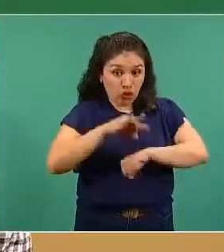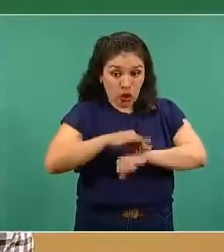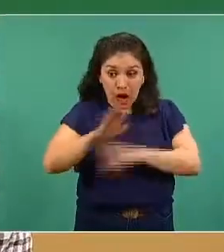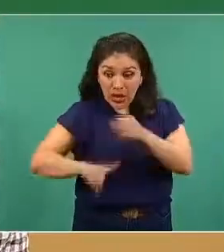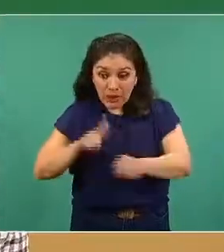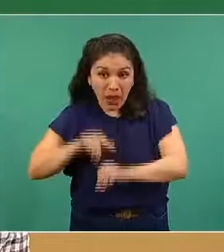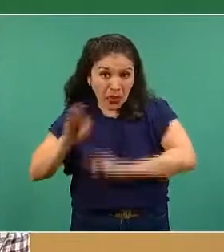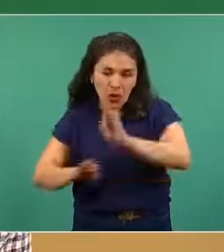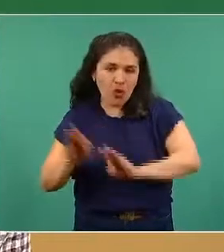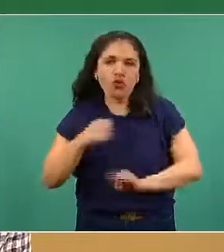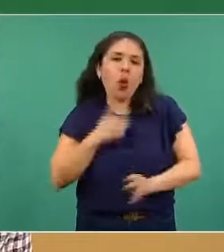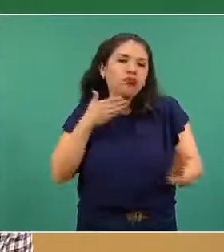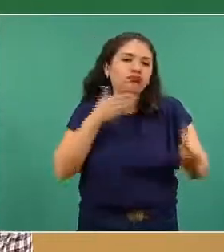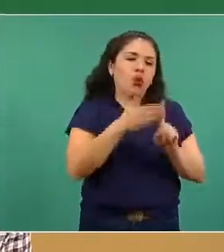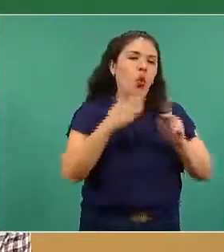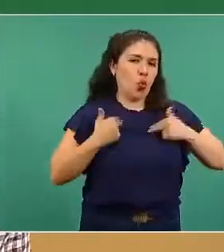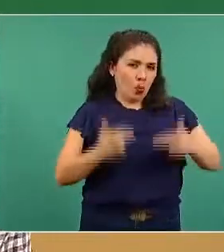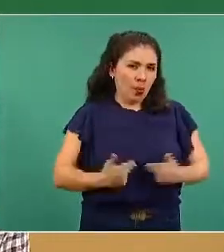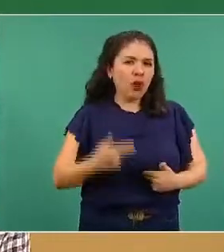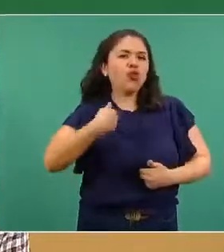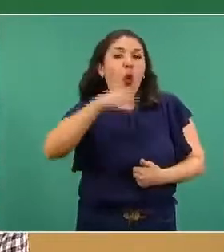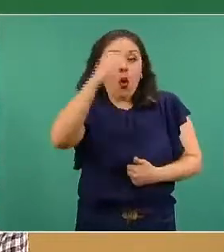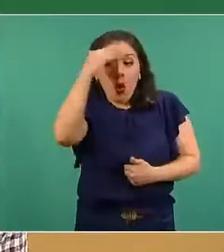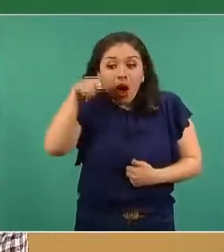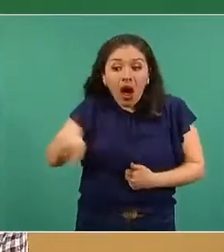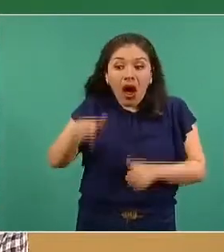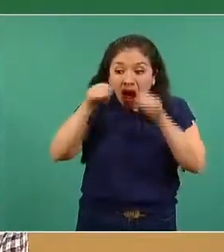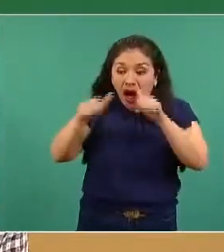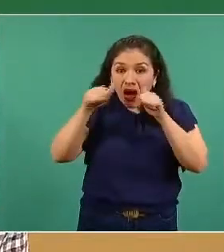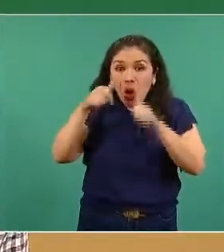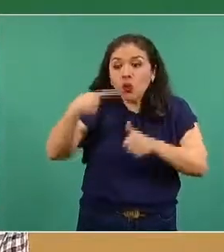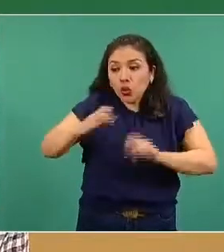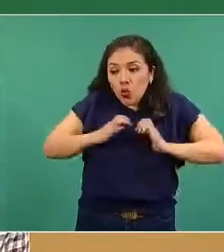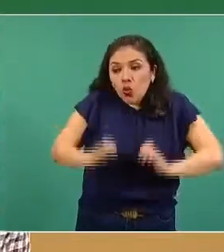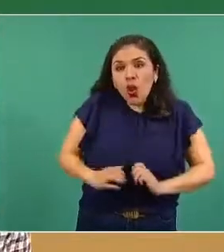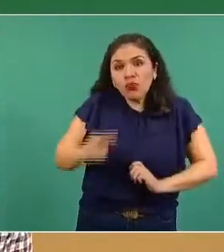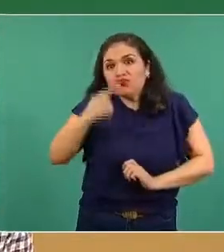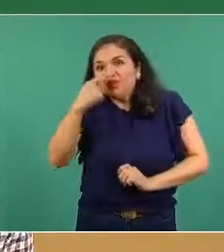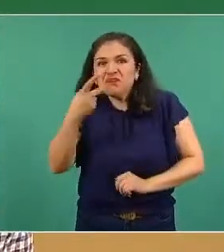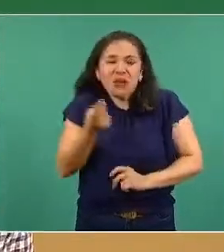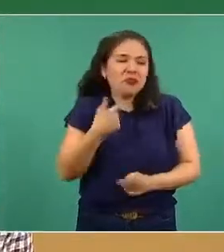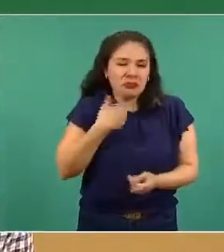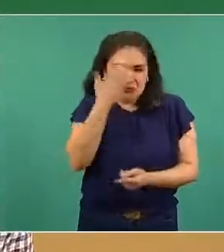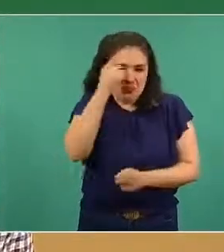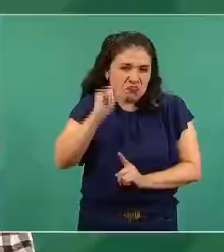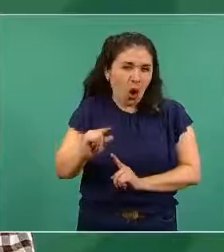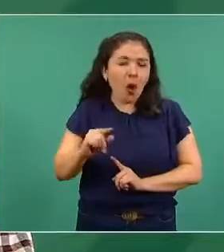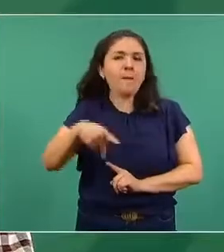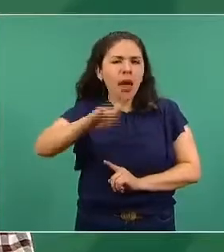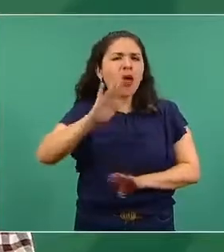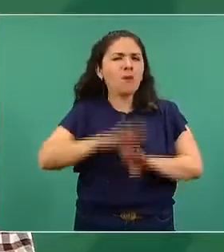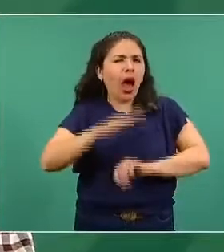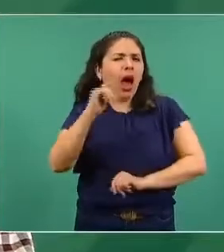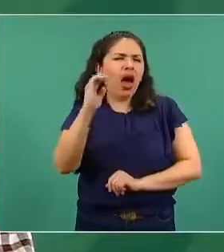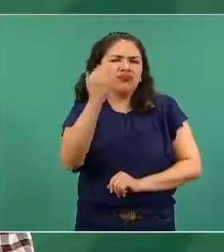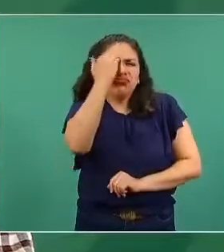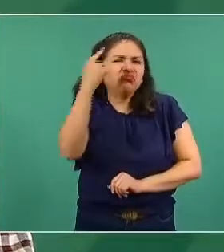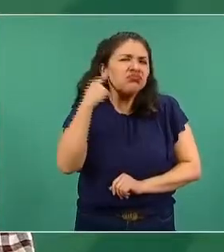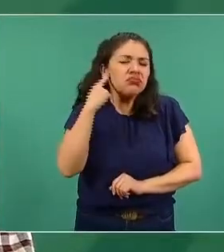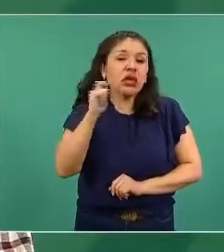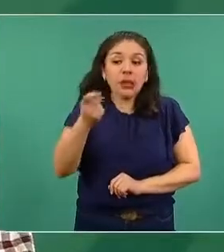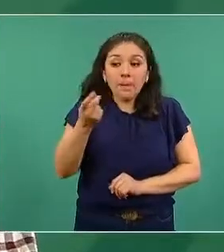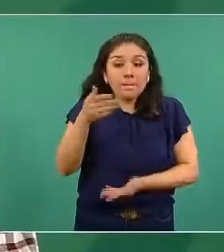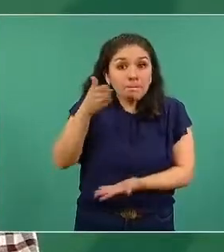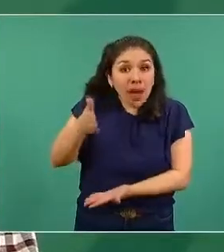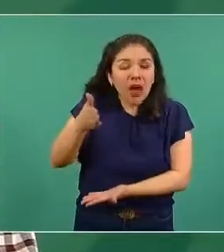veterinario, soy médico de humanos, entonces conozco poco sobre la fisiología de los perros, pero en general se conoce que los